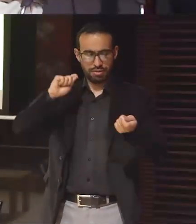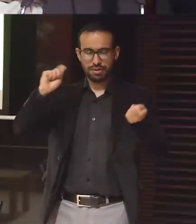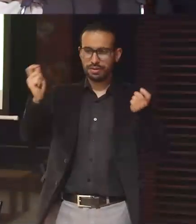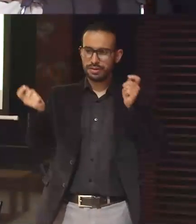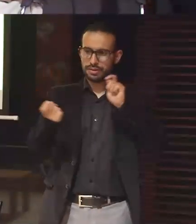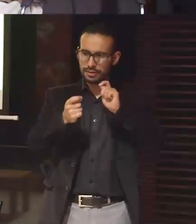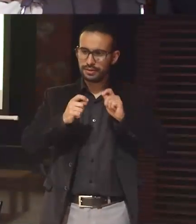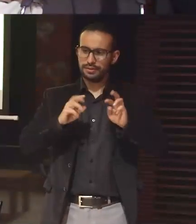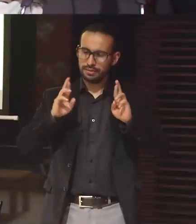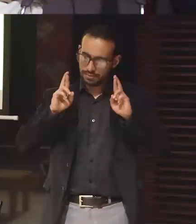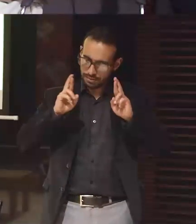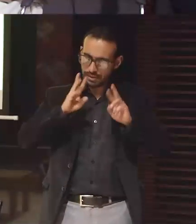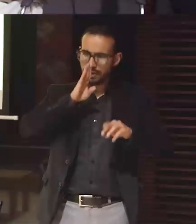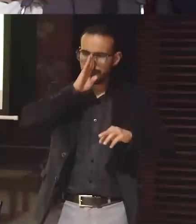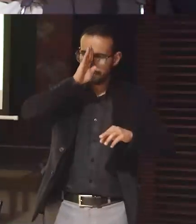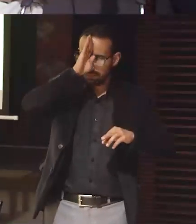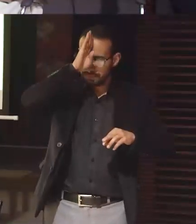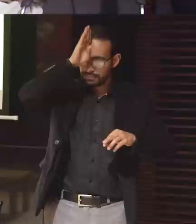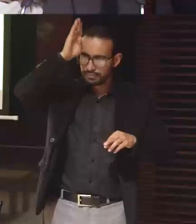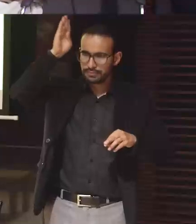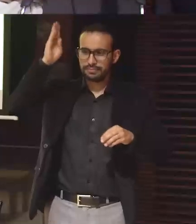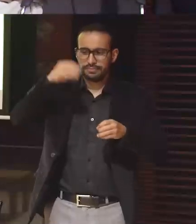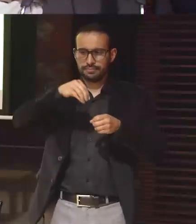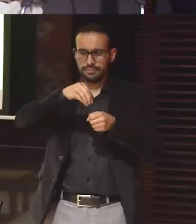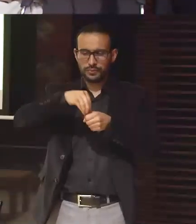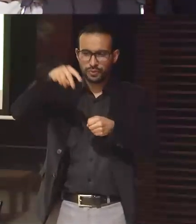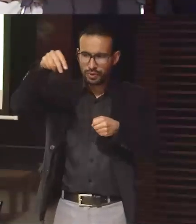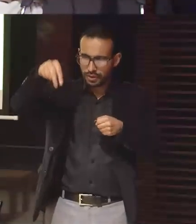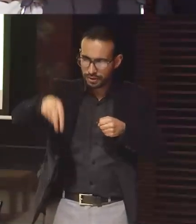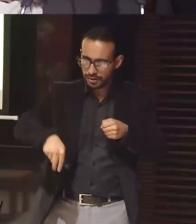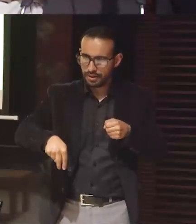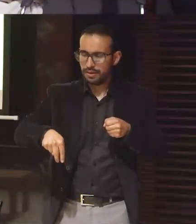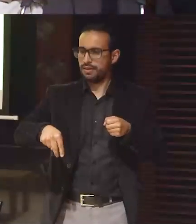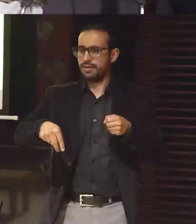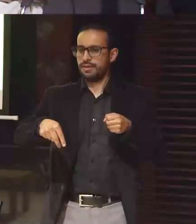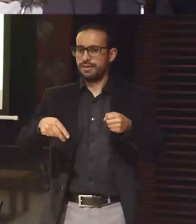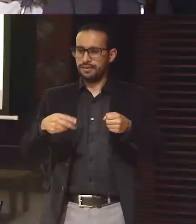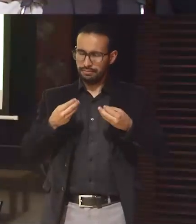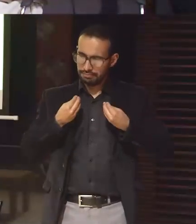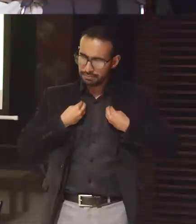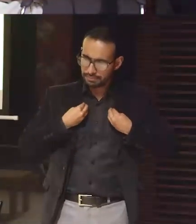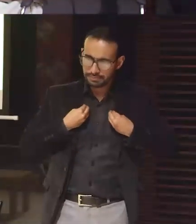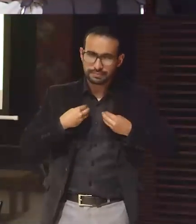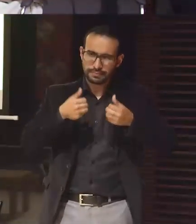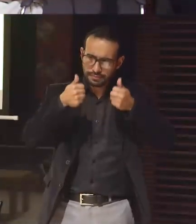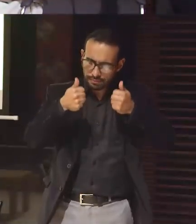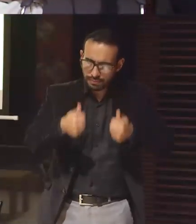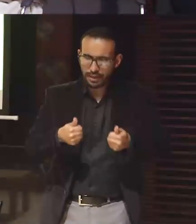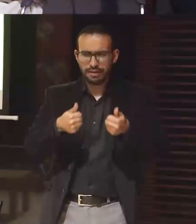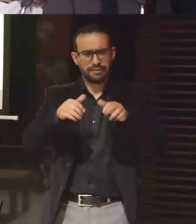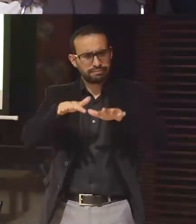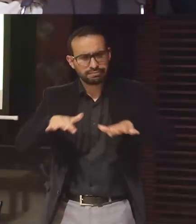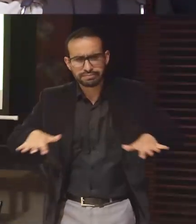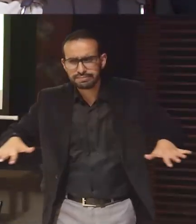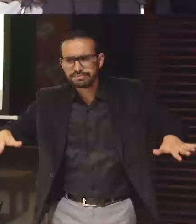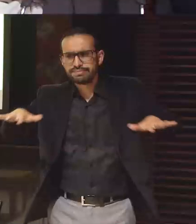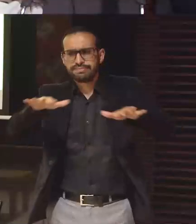hábitos de ciudadanía que nos permitan una vivencia de la ciudad